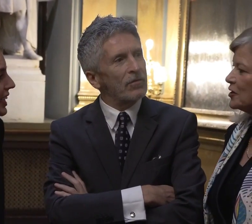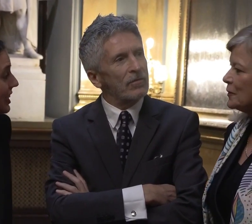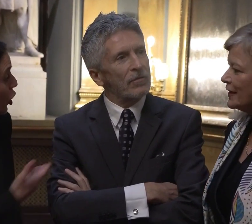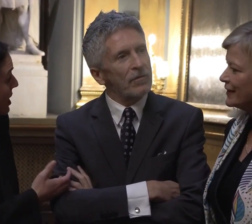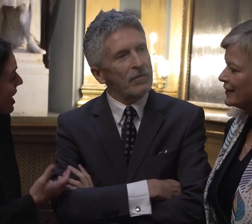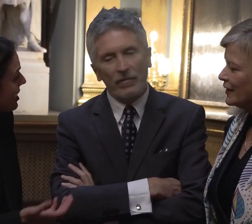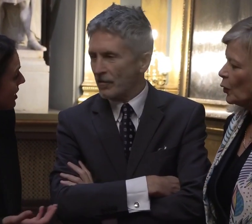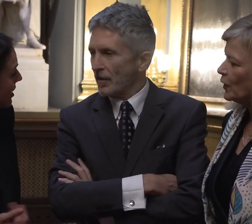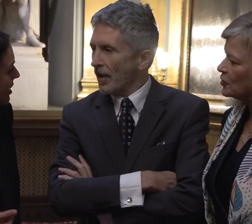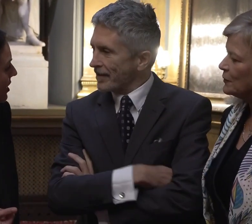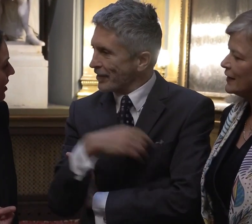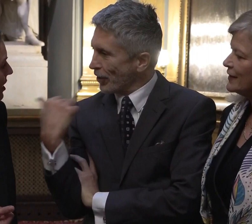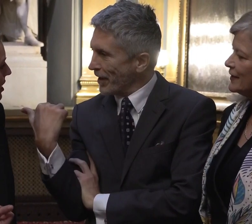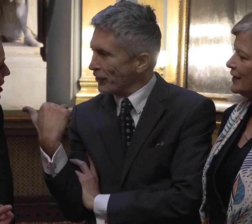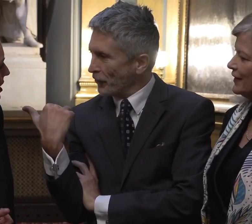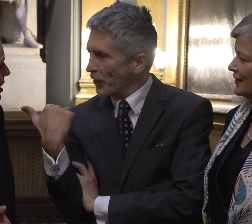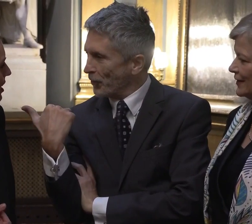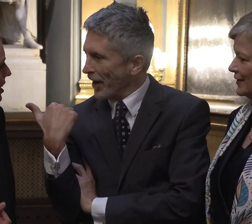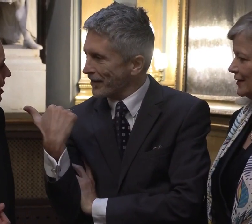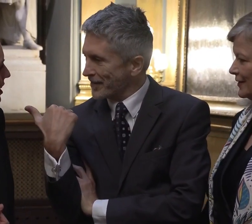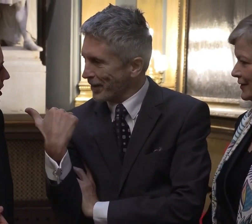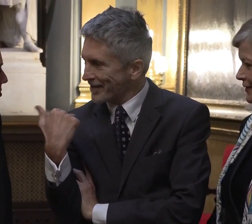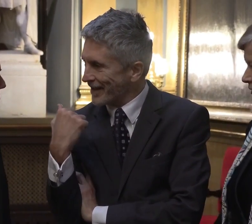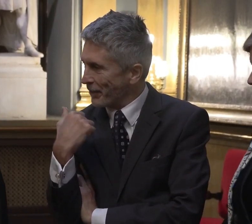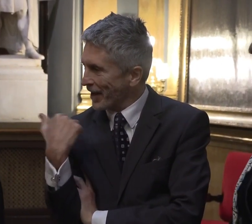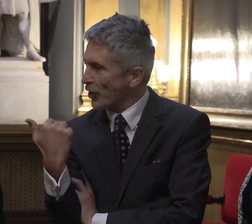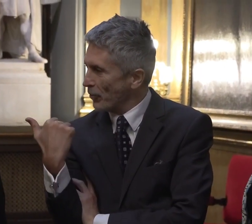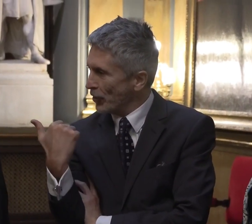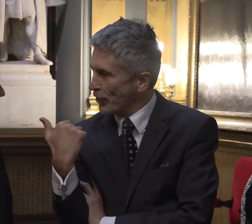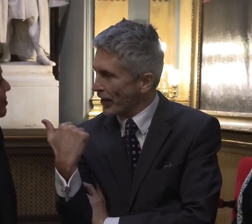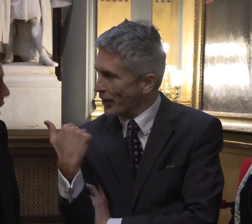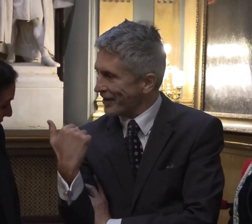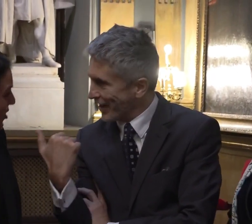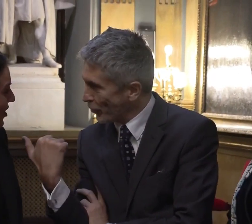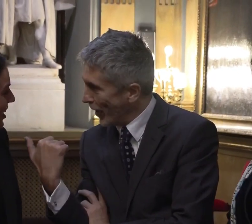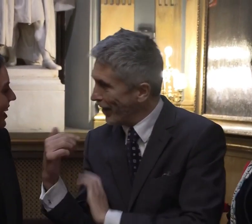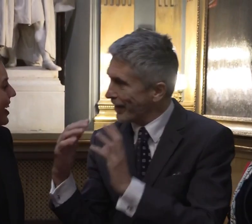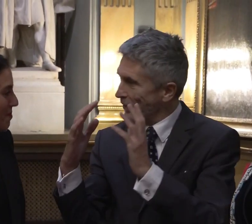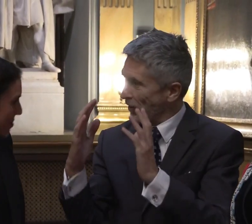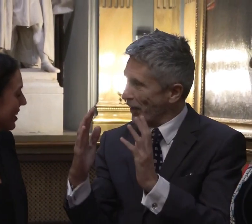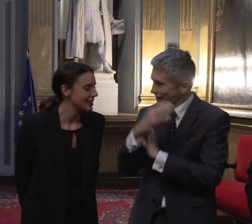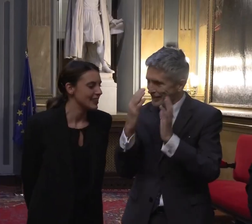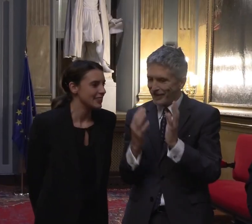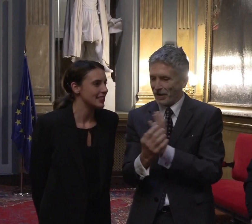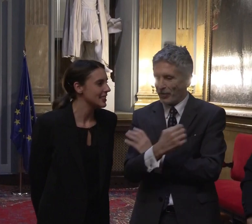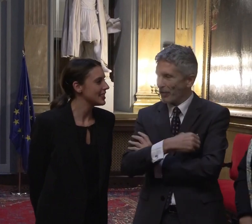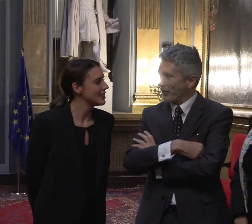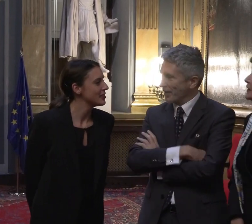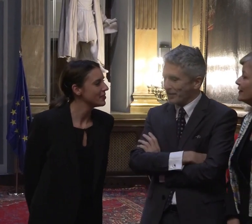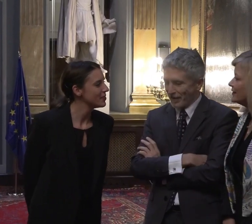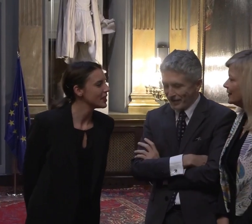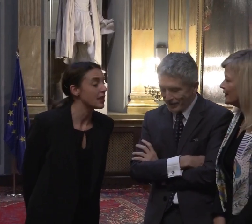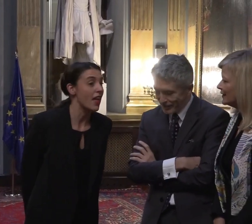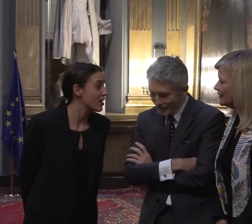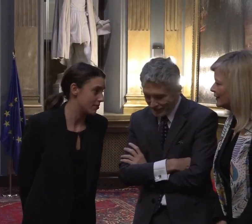las rebajas de condenas por agresión sexual con la entrada de la ley del solo sí es sí se producen de forma paralela a las reacciones